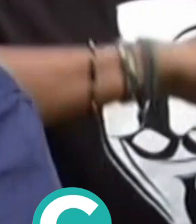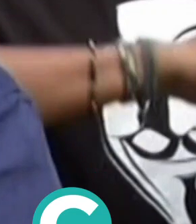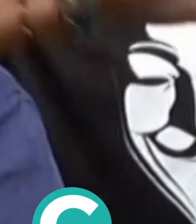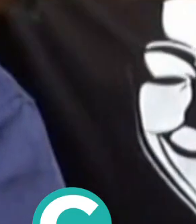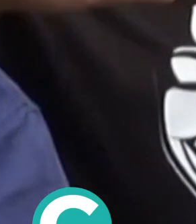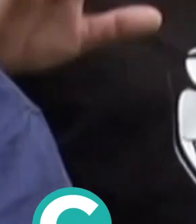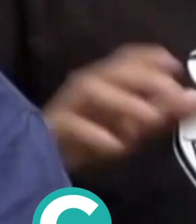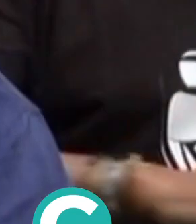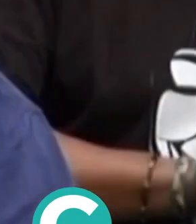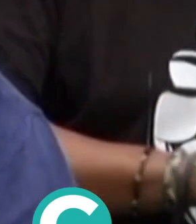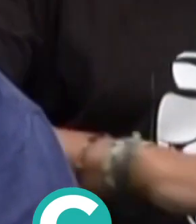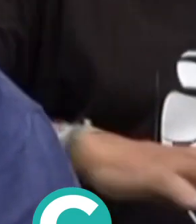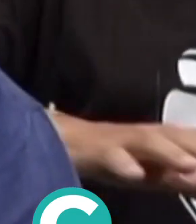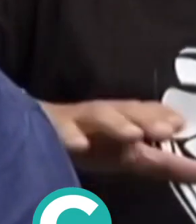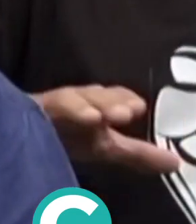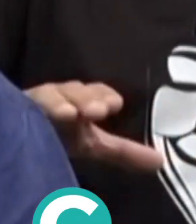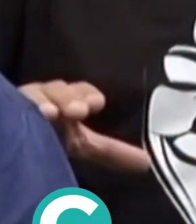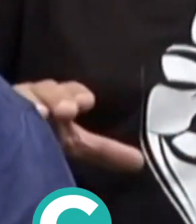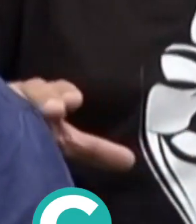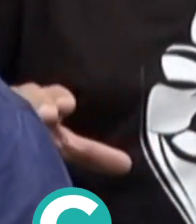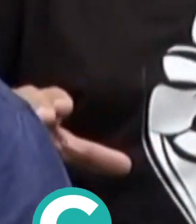un llanto en menos de